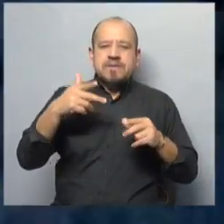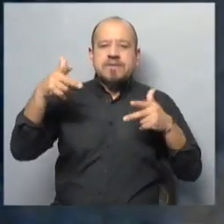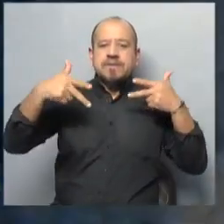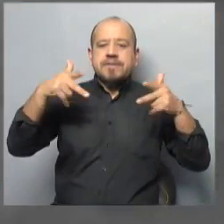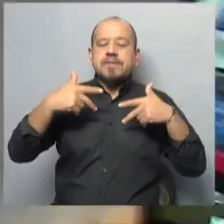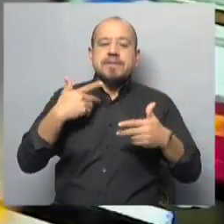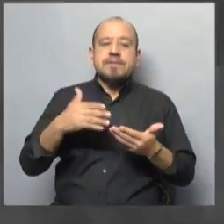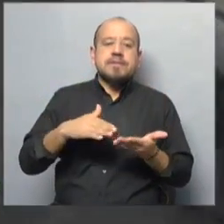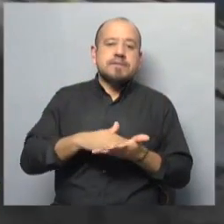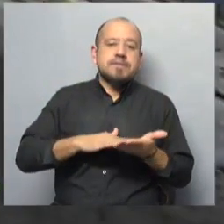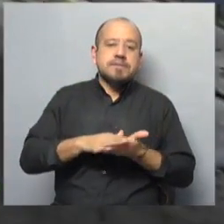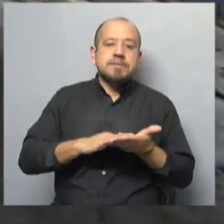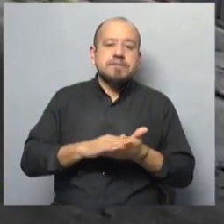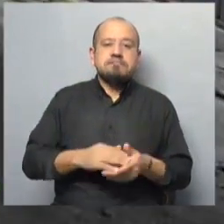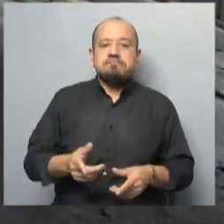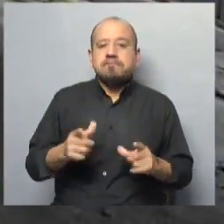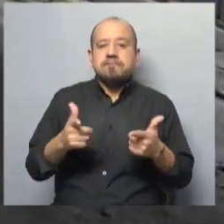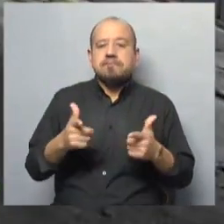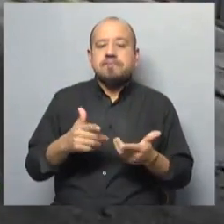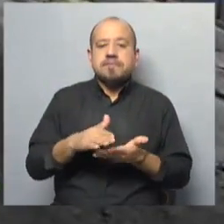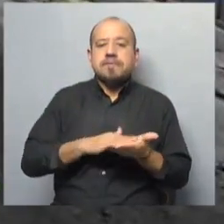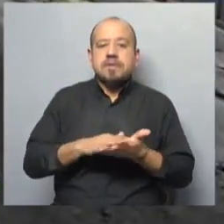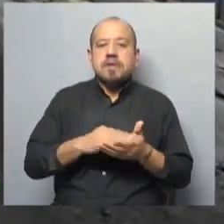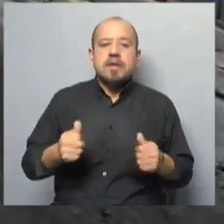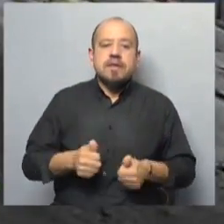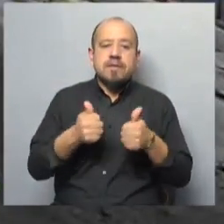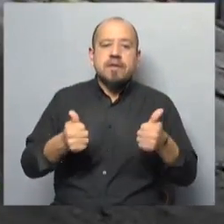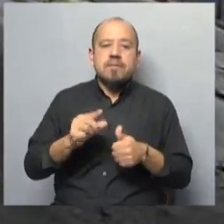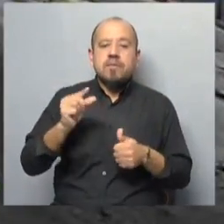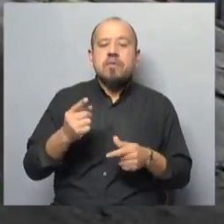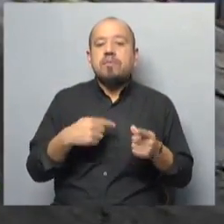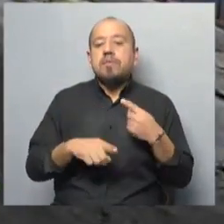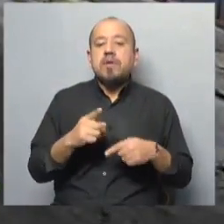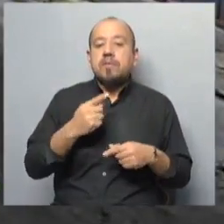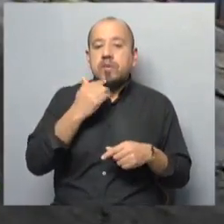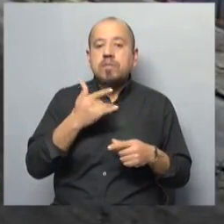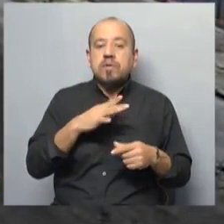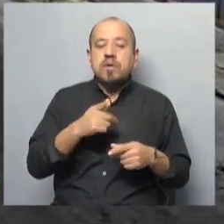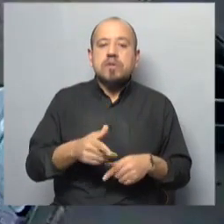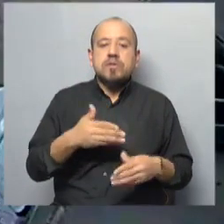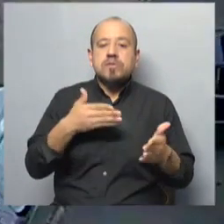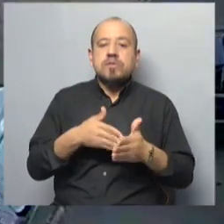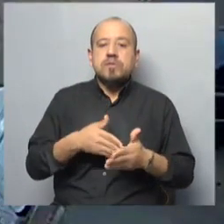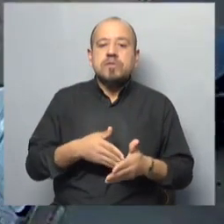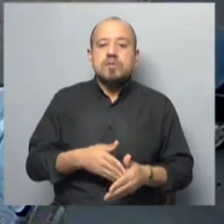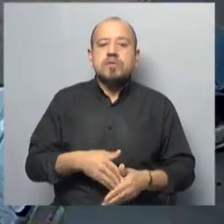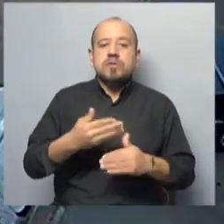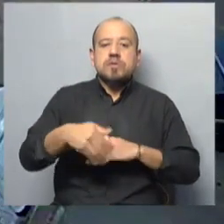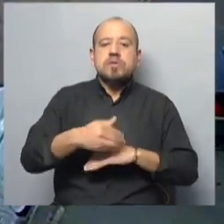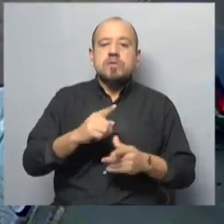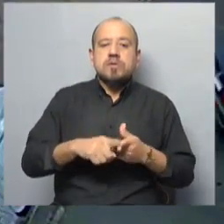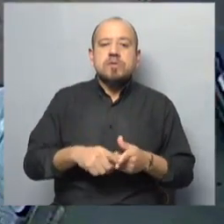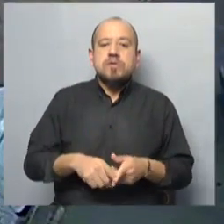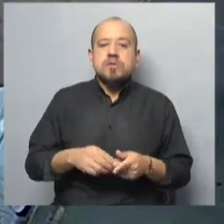ciudad absolutamente calma, vacía, obviamente por el feriado del día de hoy, pero tengan en cuenta, por ejemplo, que hay un corte total en la calle Igual de Mar Hansen, entre